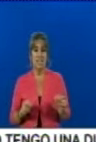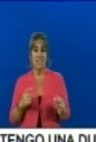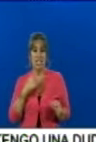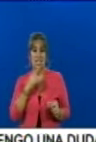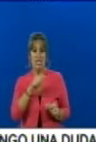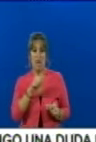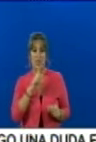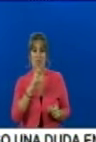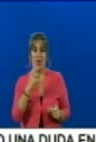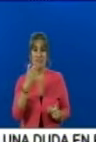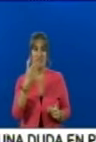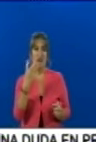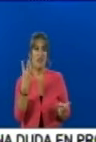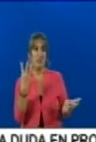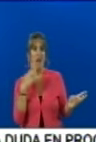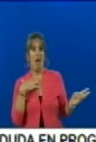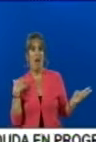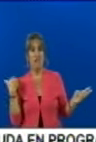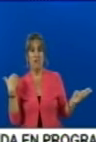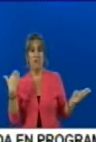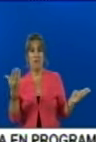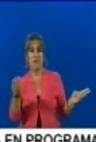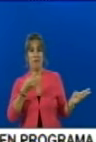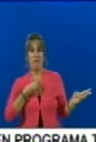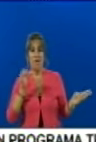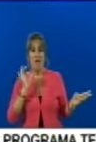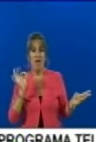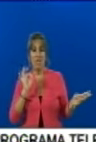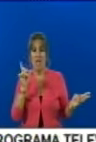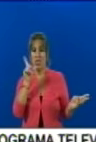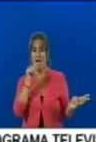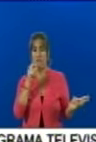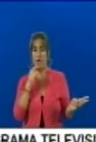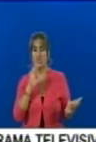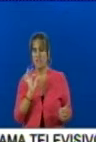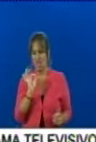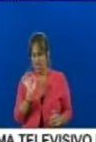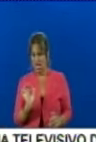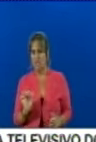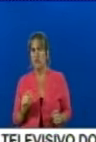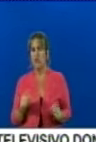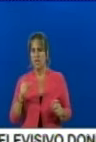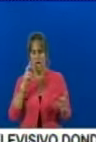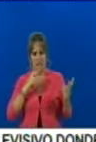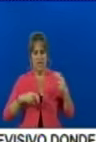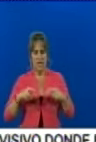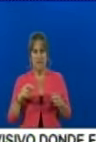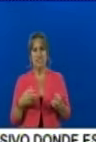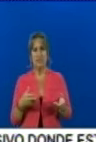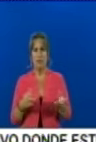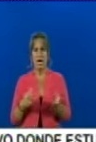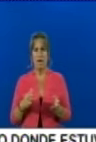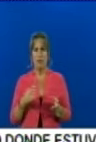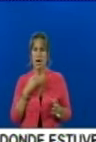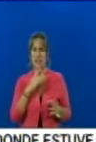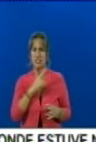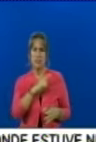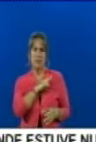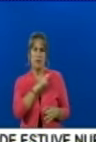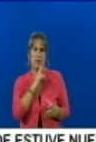usted ahora lo dijo, y todas las que están, tenga la certeza que cada una será revisada y depuraremos la